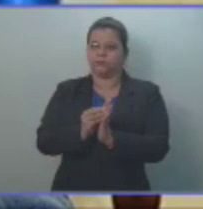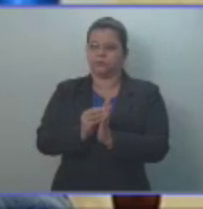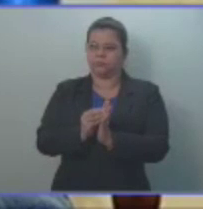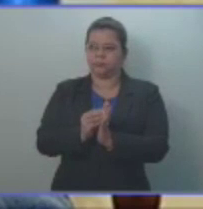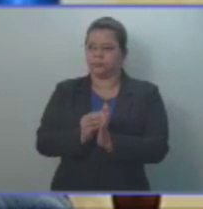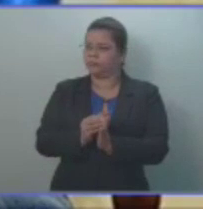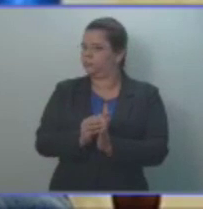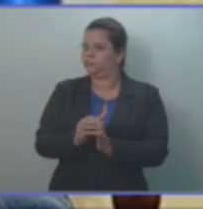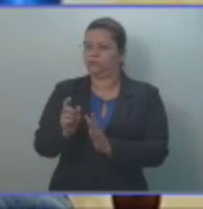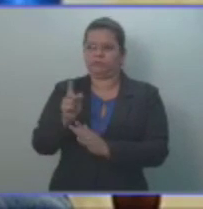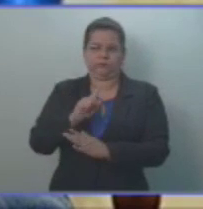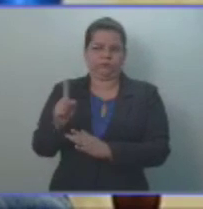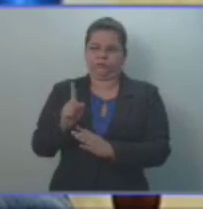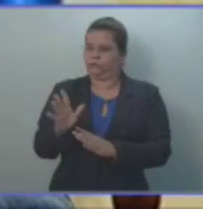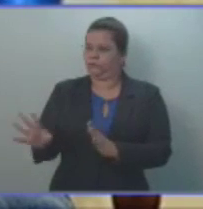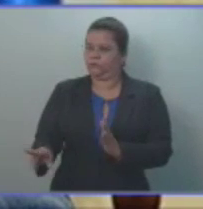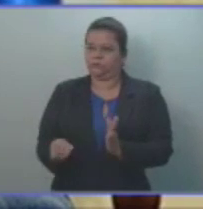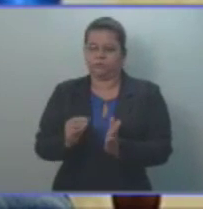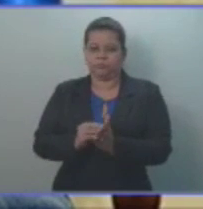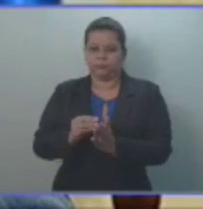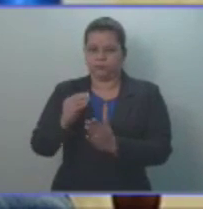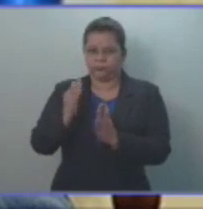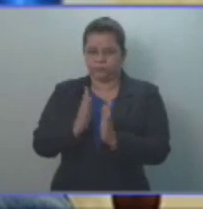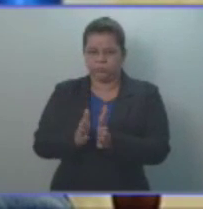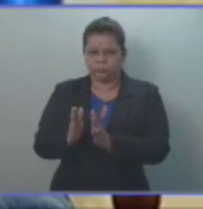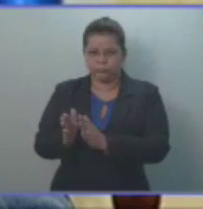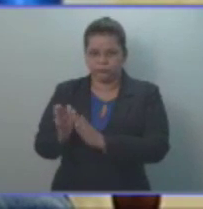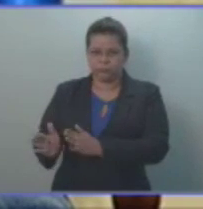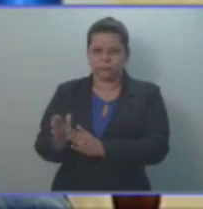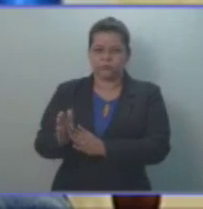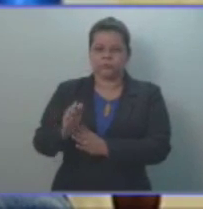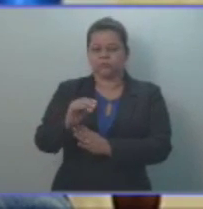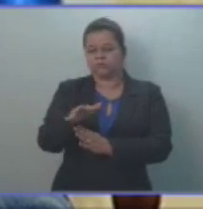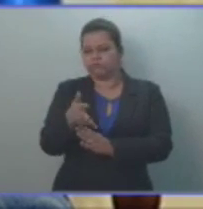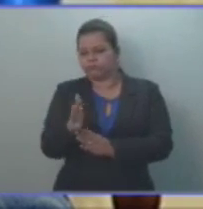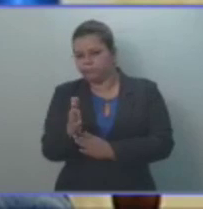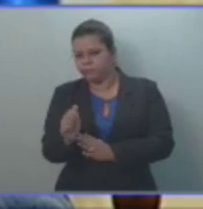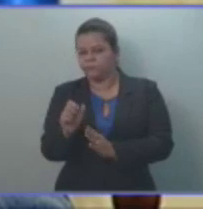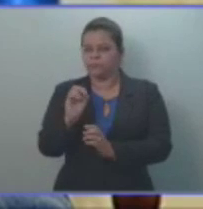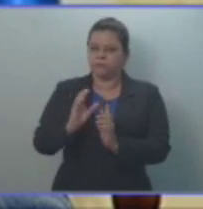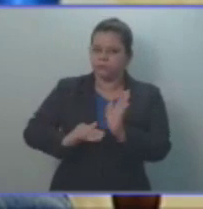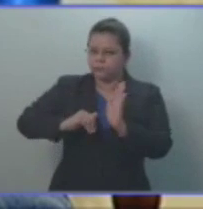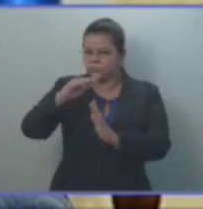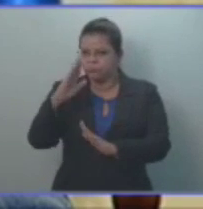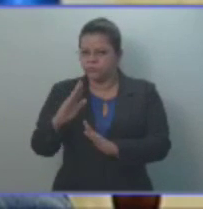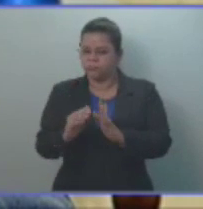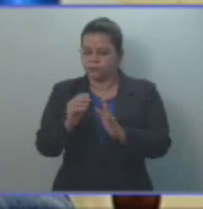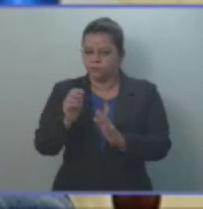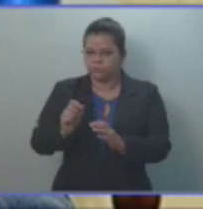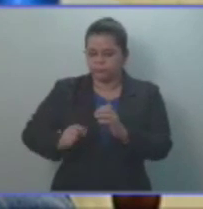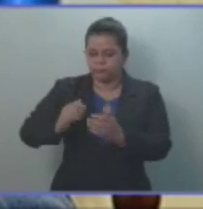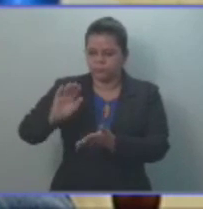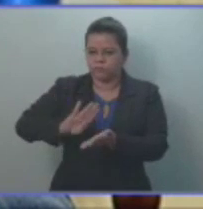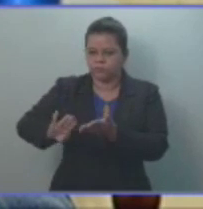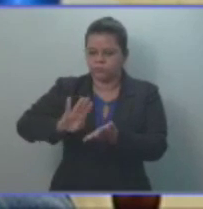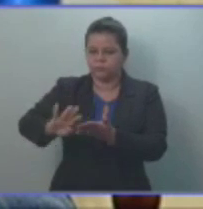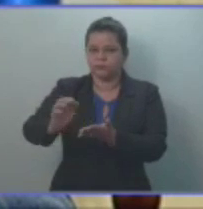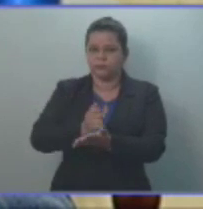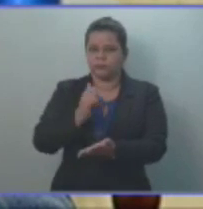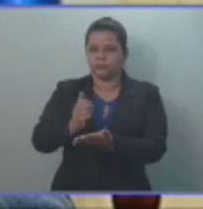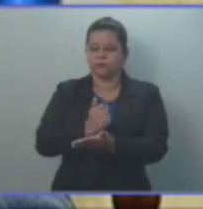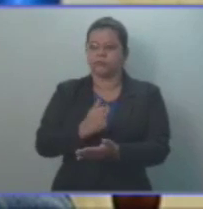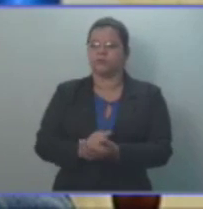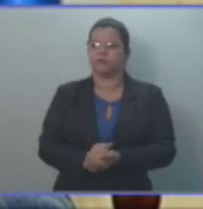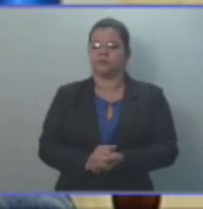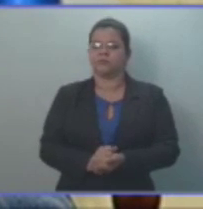se encuentren dentro de la calificación de medianos o grandes contribuyentes establecida por la administración